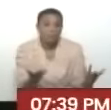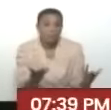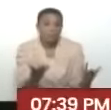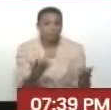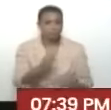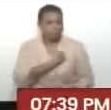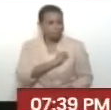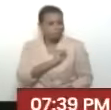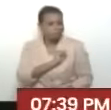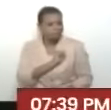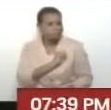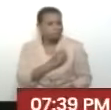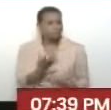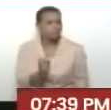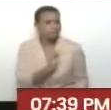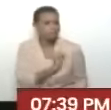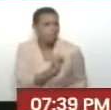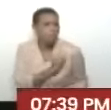tan nerviosita?